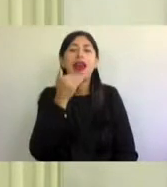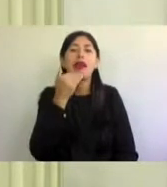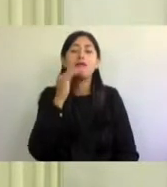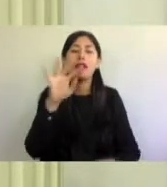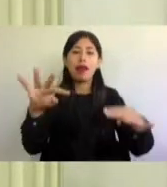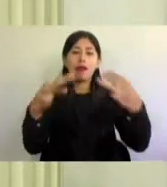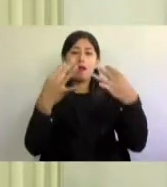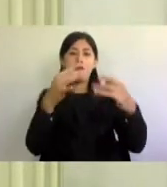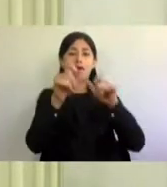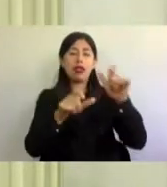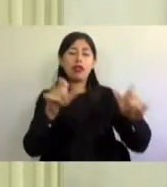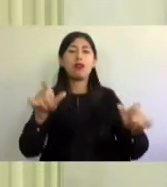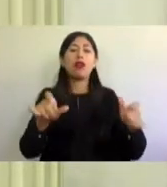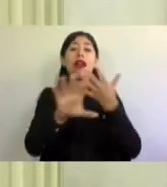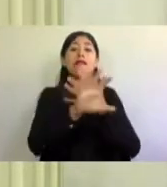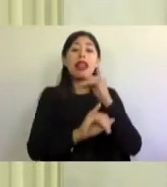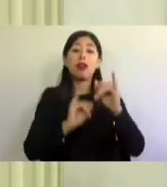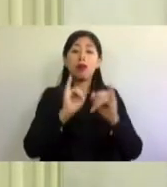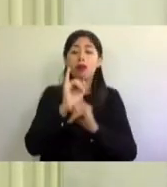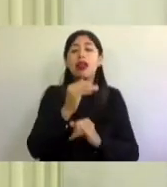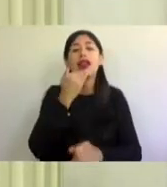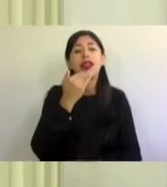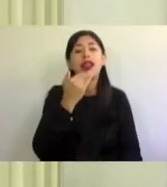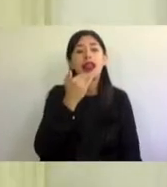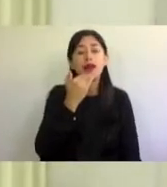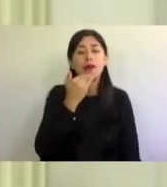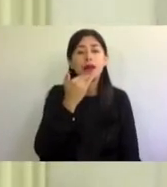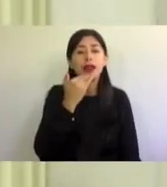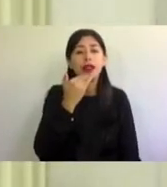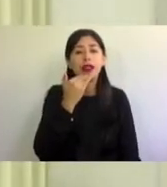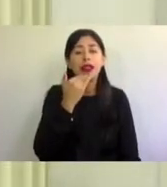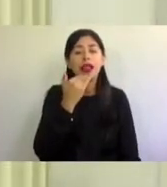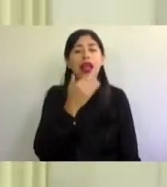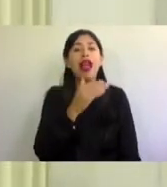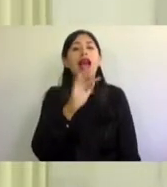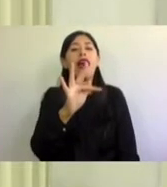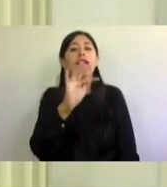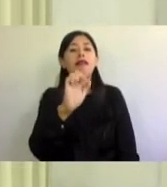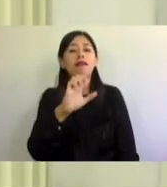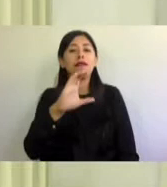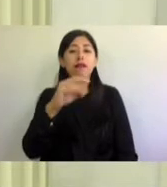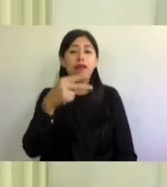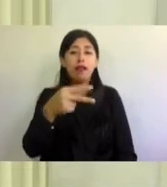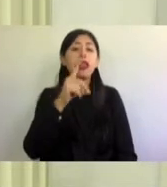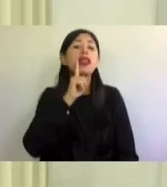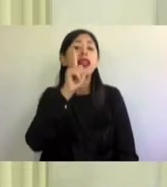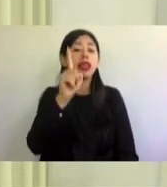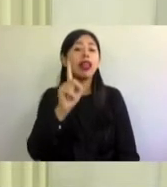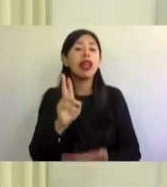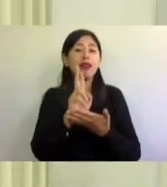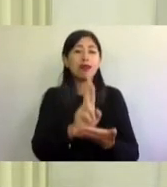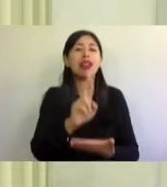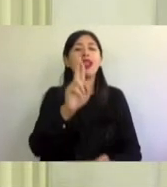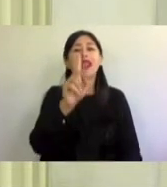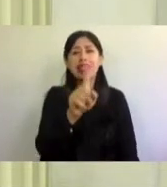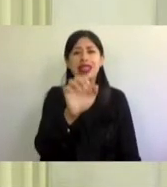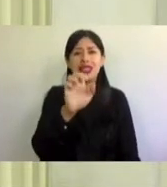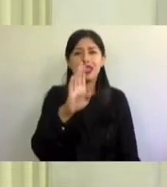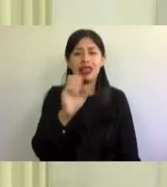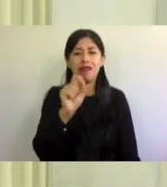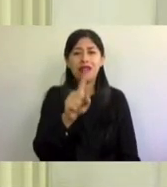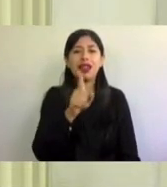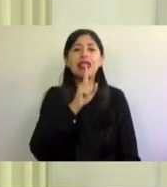dejamos un minuto la información internacional que nos con el presidente que está en la inauguración del año académico de la universidad de chile- ceremonia en la que también participa el